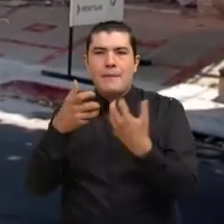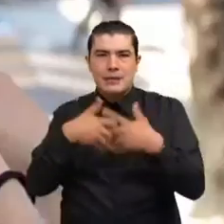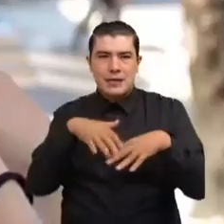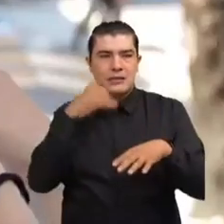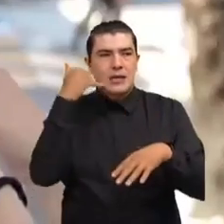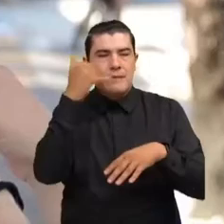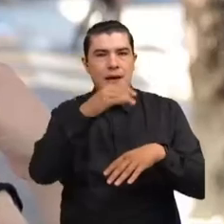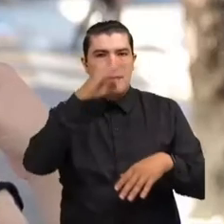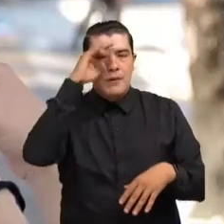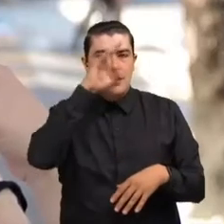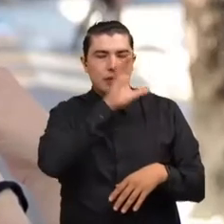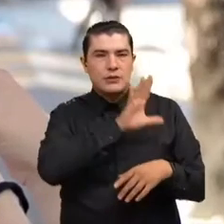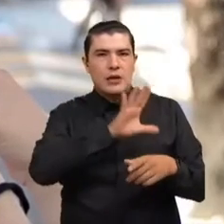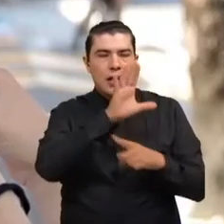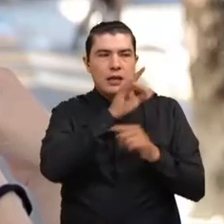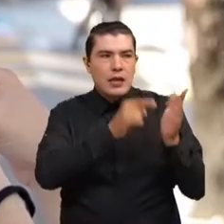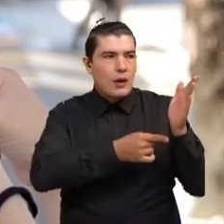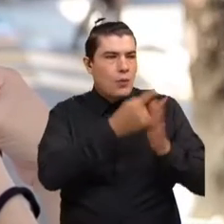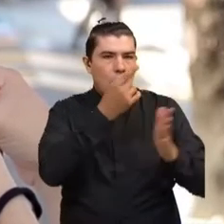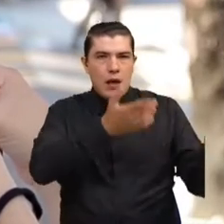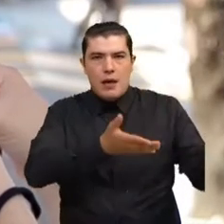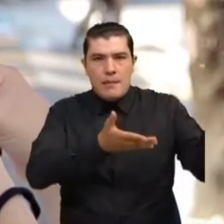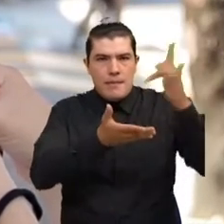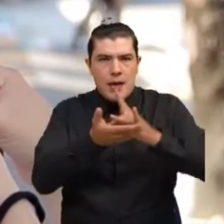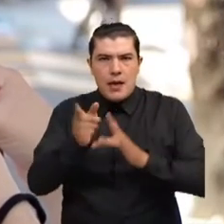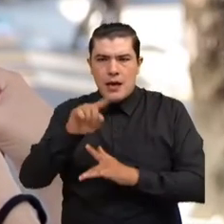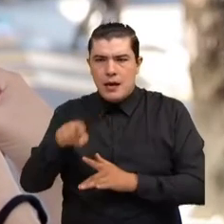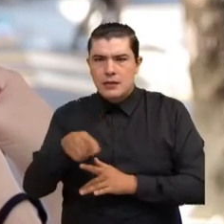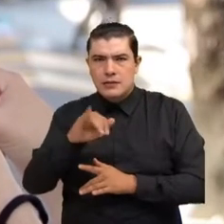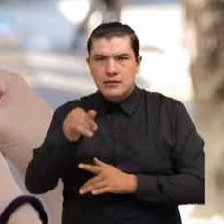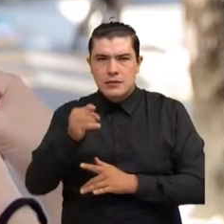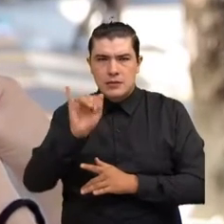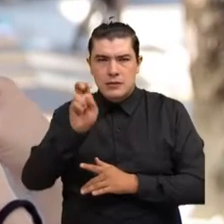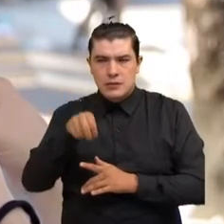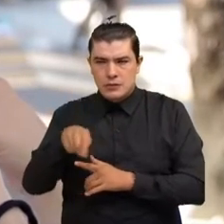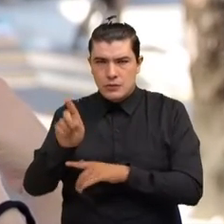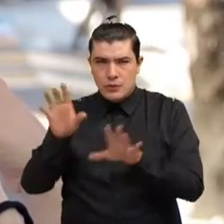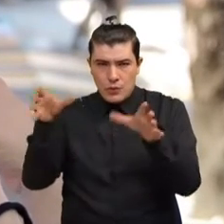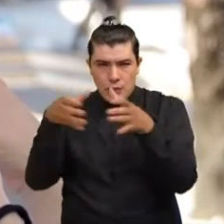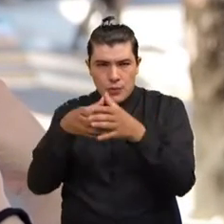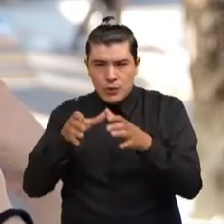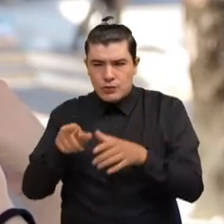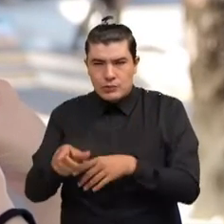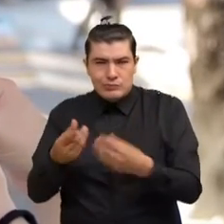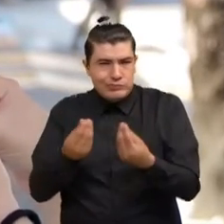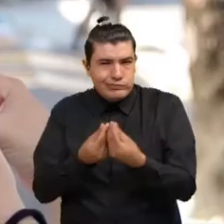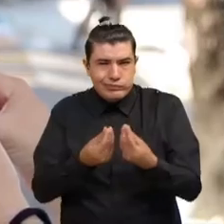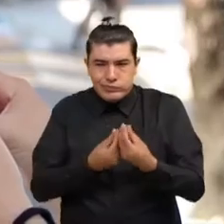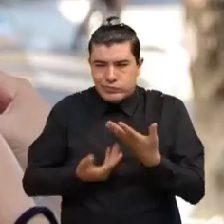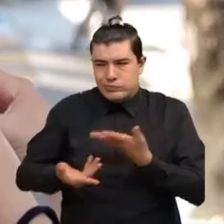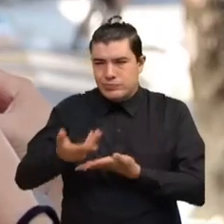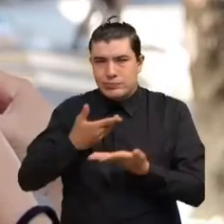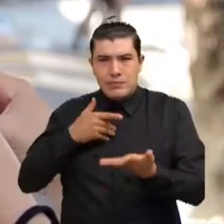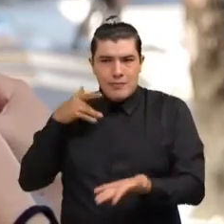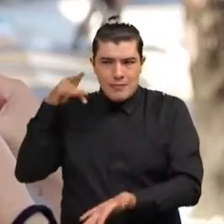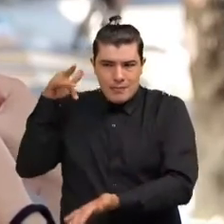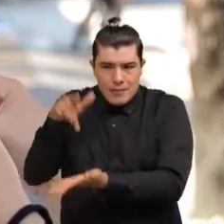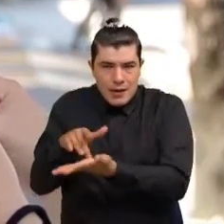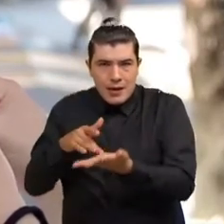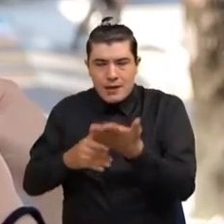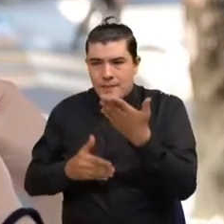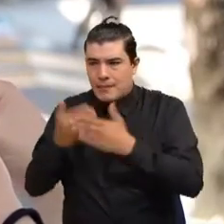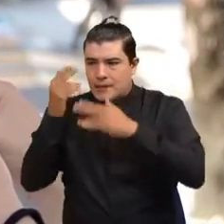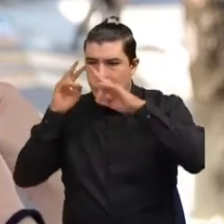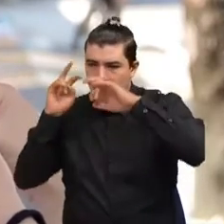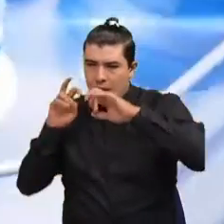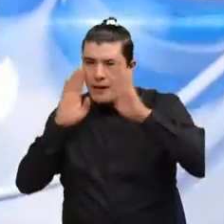aviso a la policía llegó, Sijín, pues todos sus compañeros llegaron y se empezó a hacer